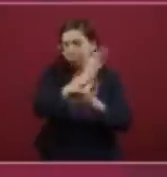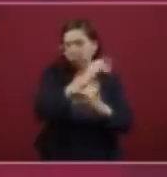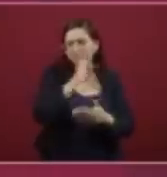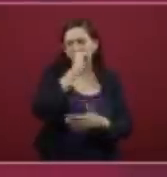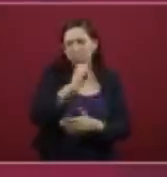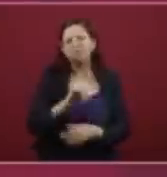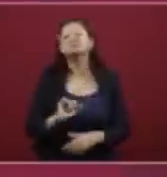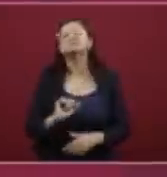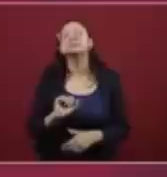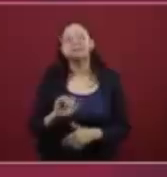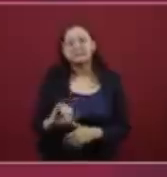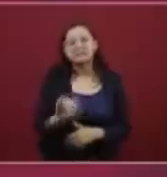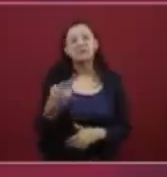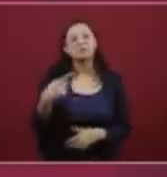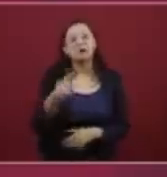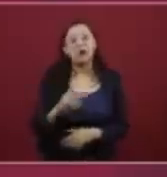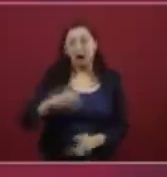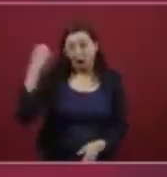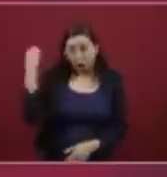fuerza.